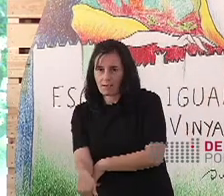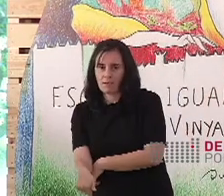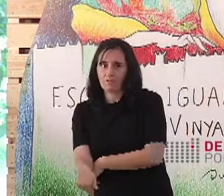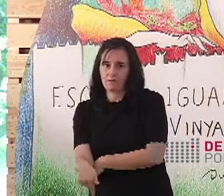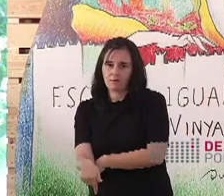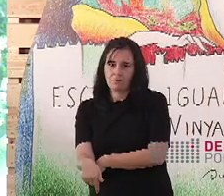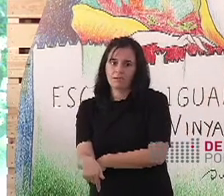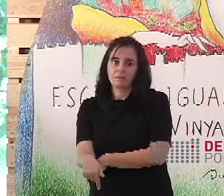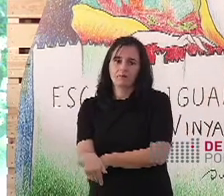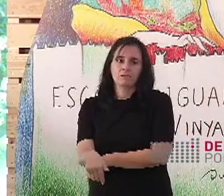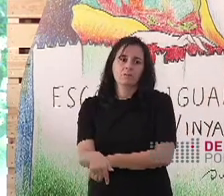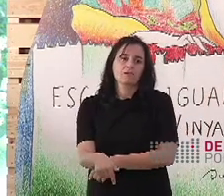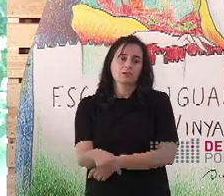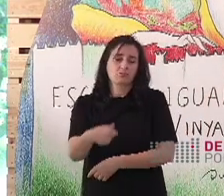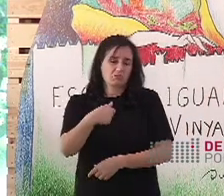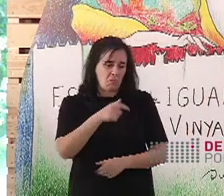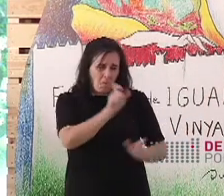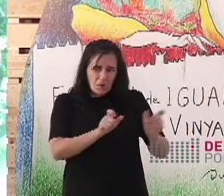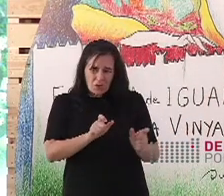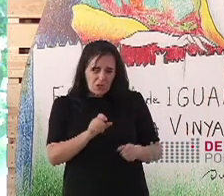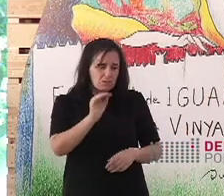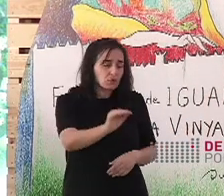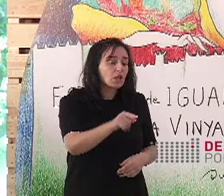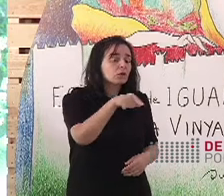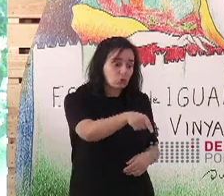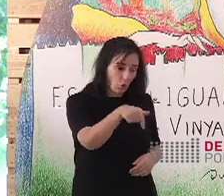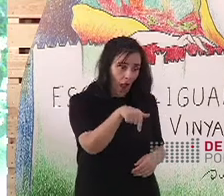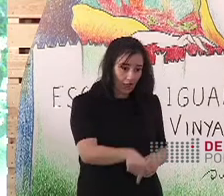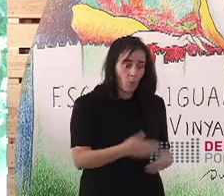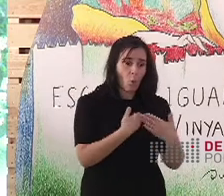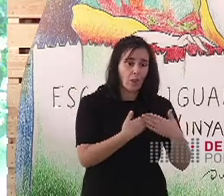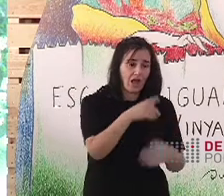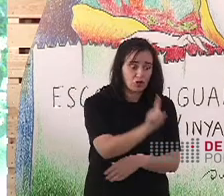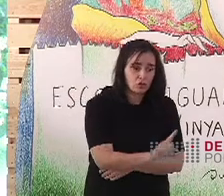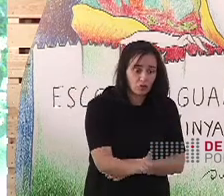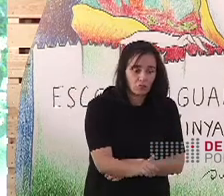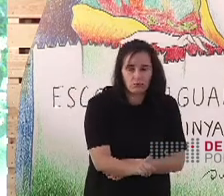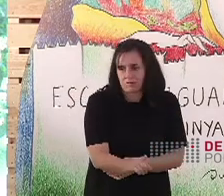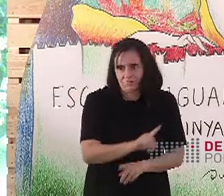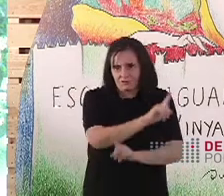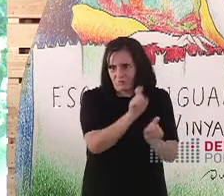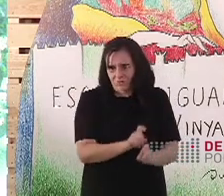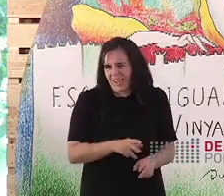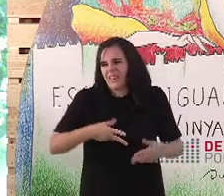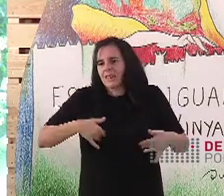salvase. A nadie se lle ocurre preguntar se están ali porque queren. Sin embargo, que curioso que no